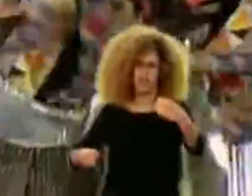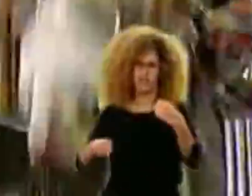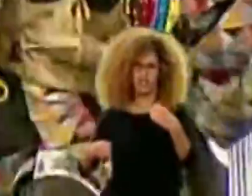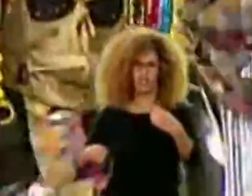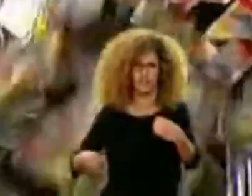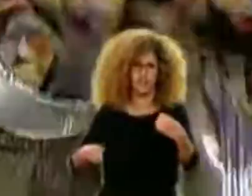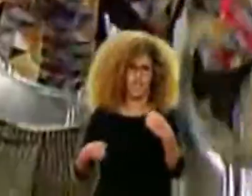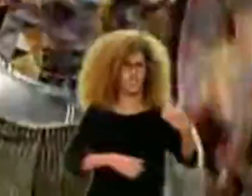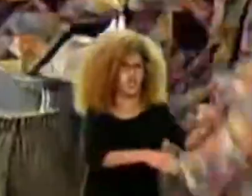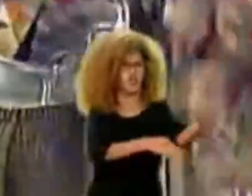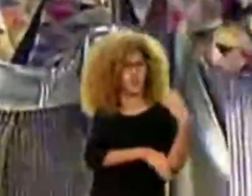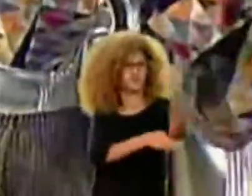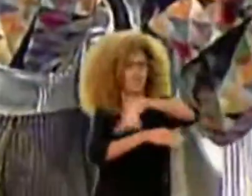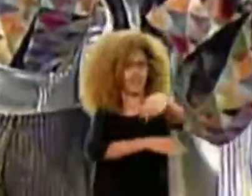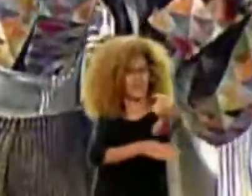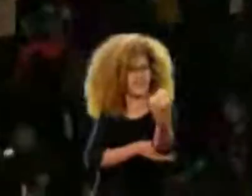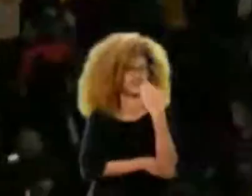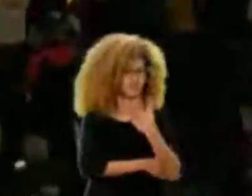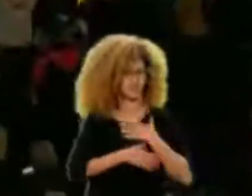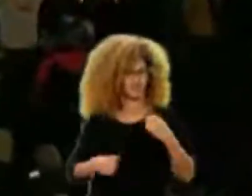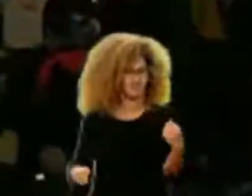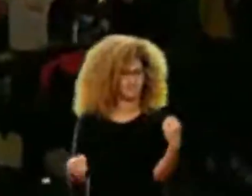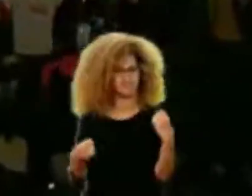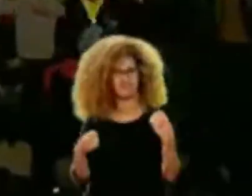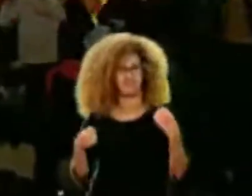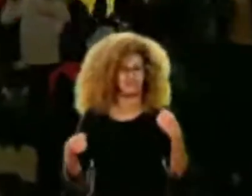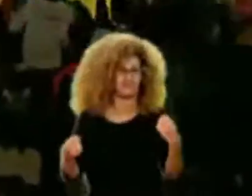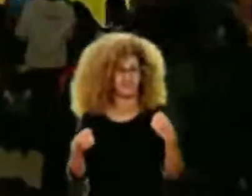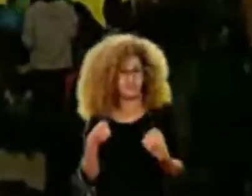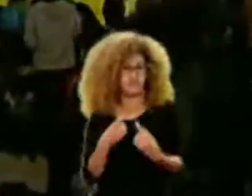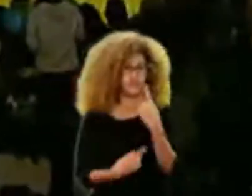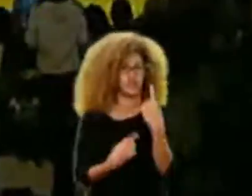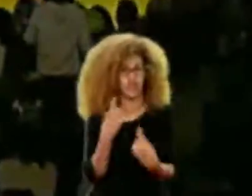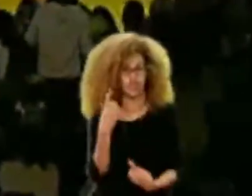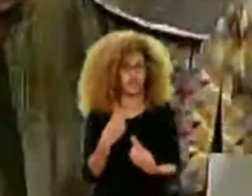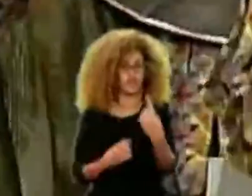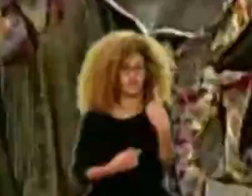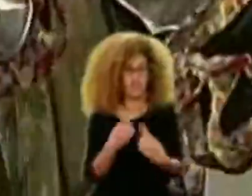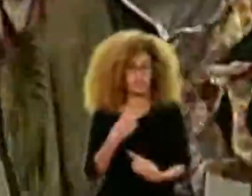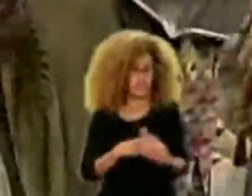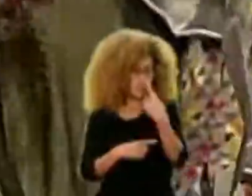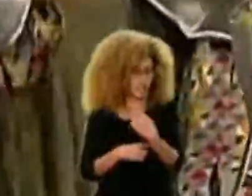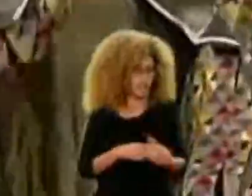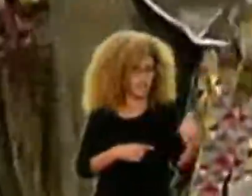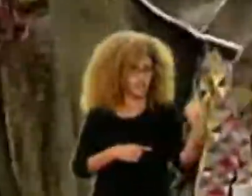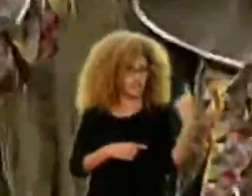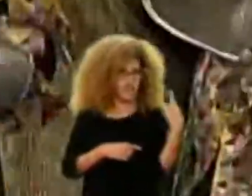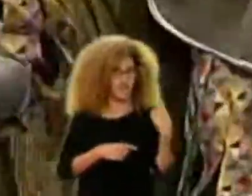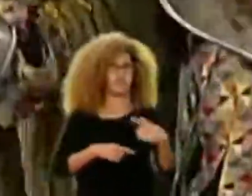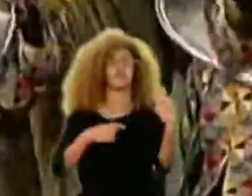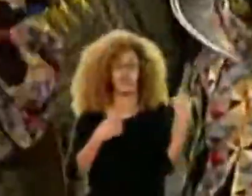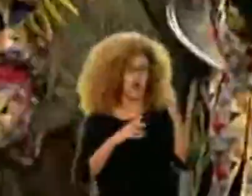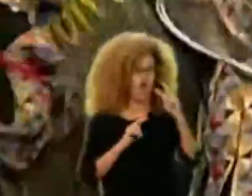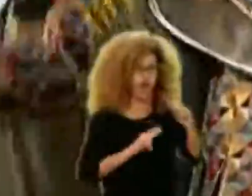el apoyo que me das. Hay algunos que hace un año lo vi